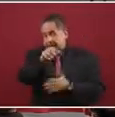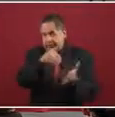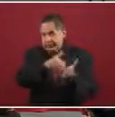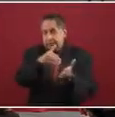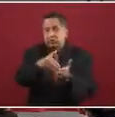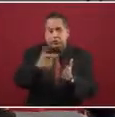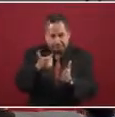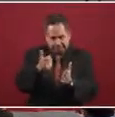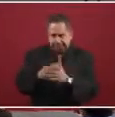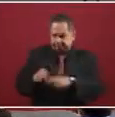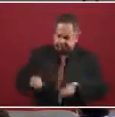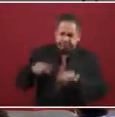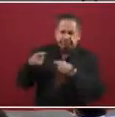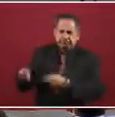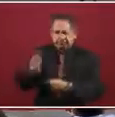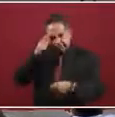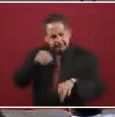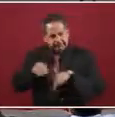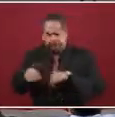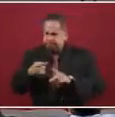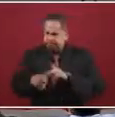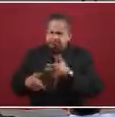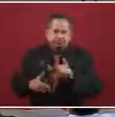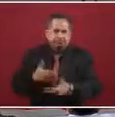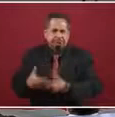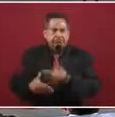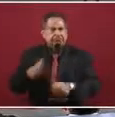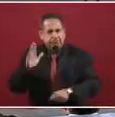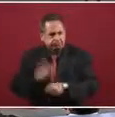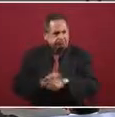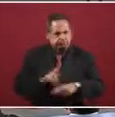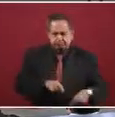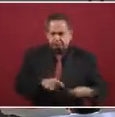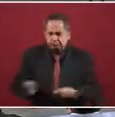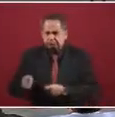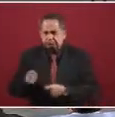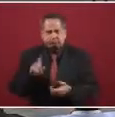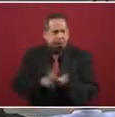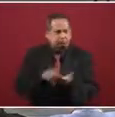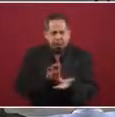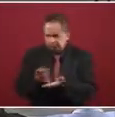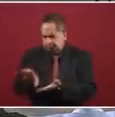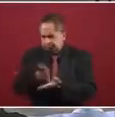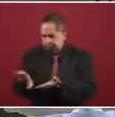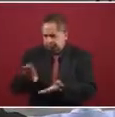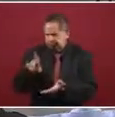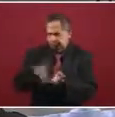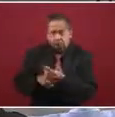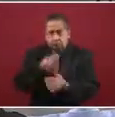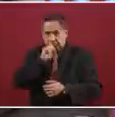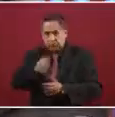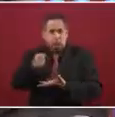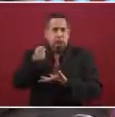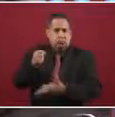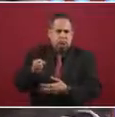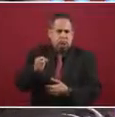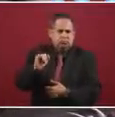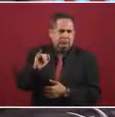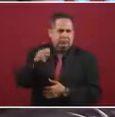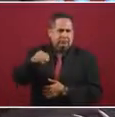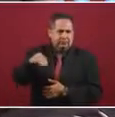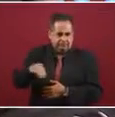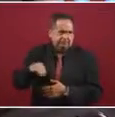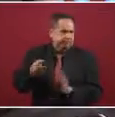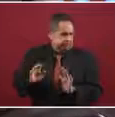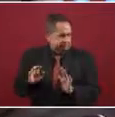INAMI para estos trabajos, y habrá otras fuentes de financiamiento que tienen que ver con el propio presupuesto del INAMI.